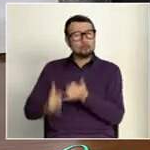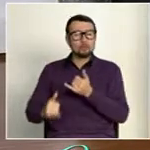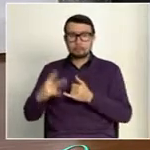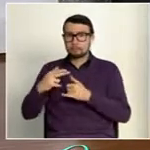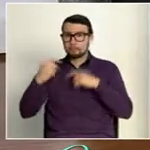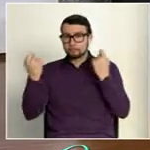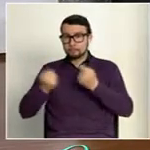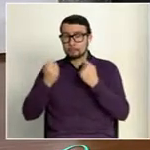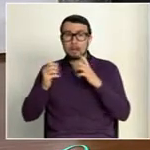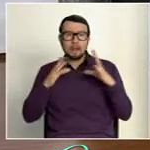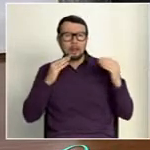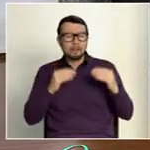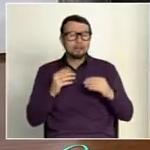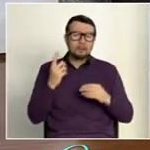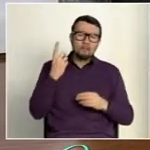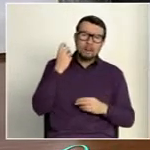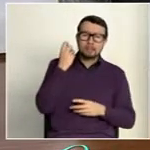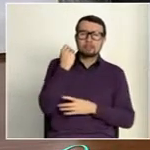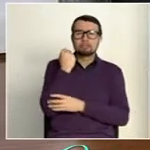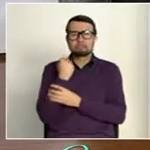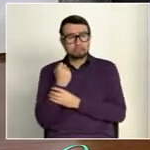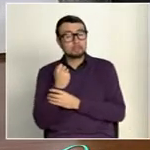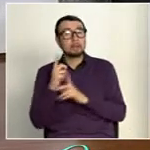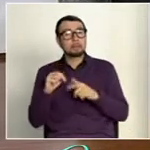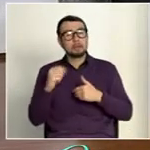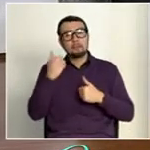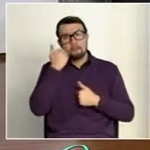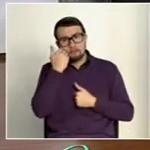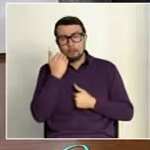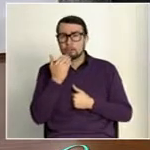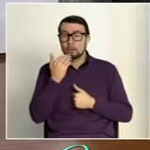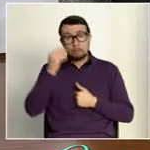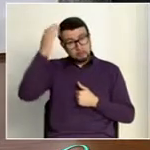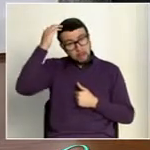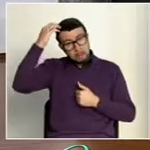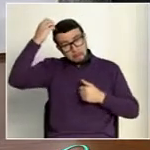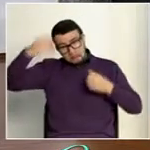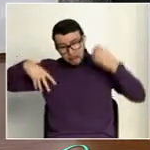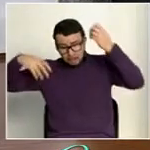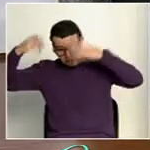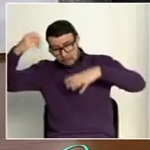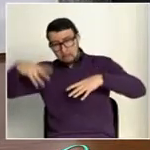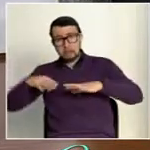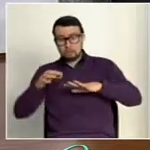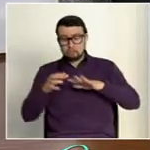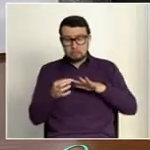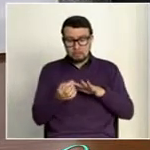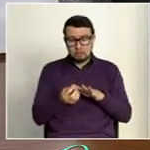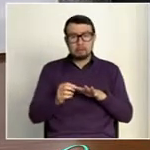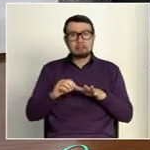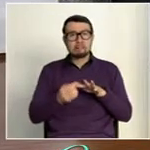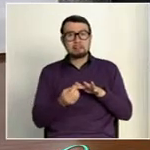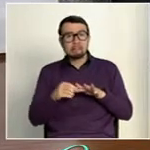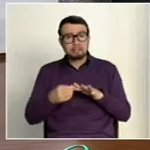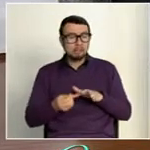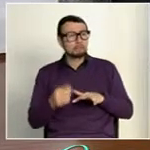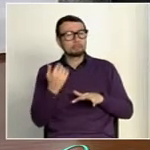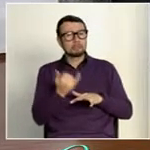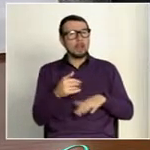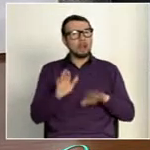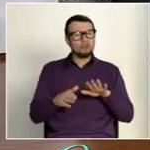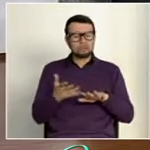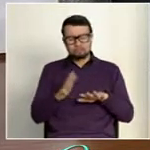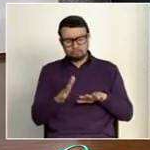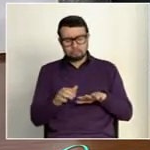hablemos un poco de las deficiencias y de patologías como la caída del cabello, las uñas que empiezan a manifestar mala